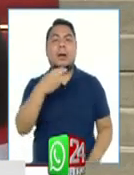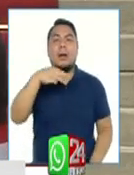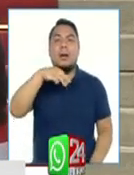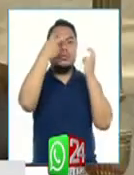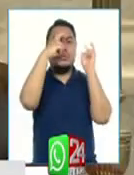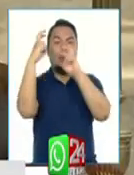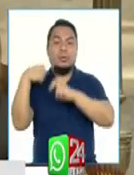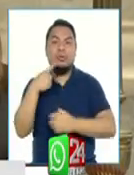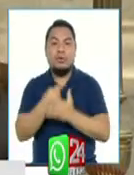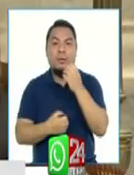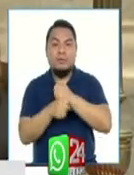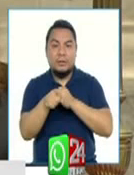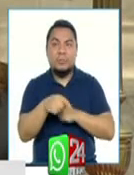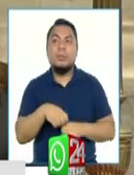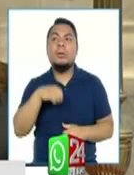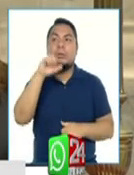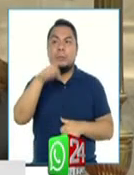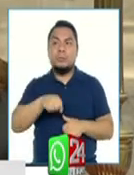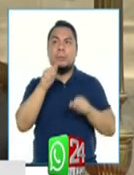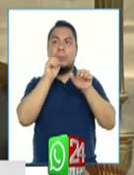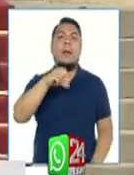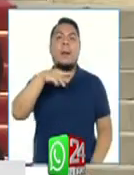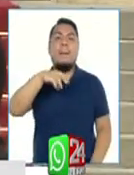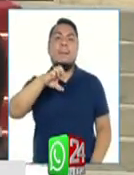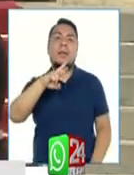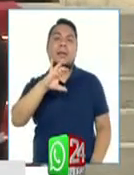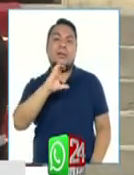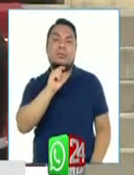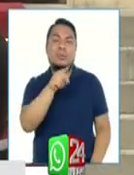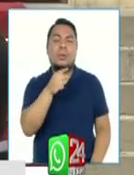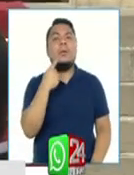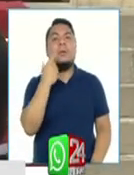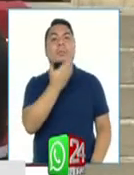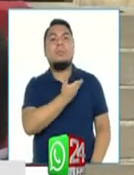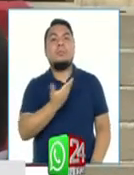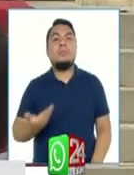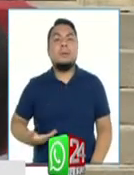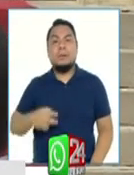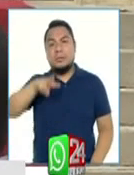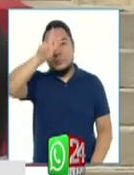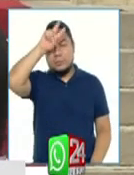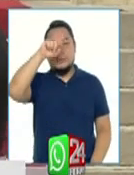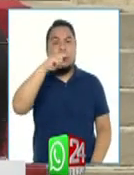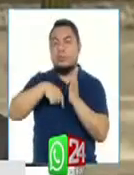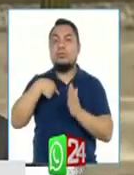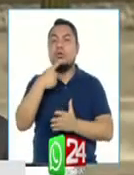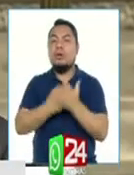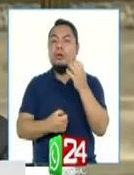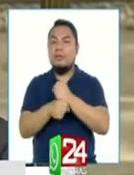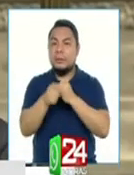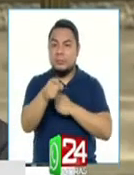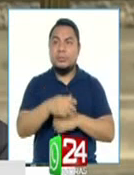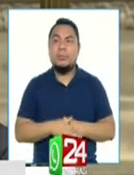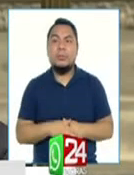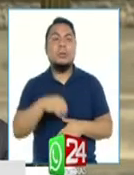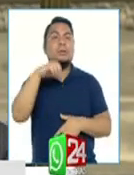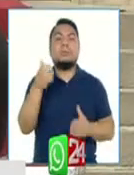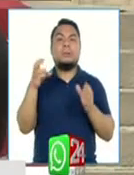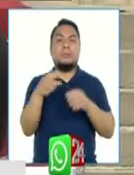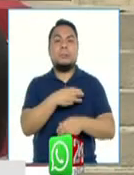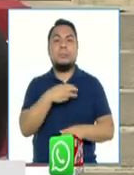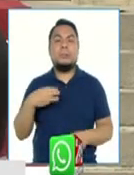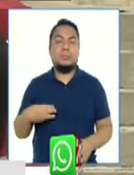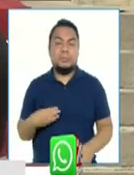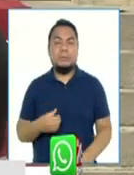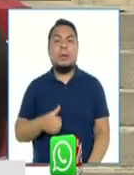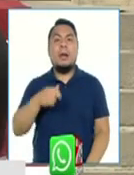Miranda, en Turismo, María Seminario, en Energía y Minas, Carlos Herrera Descalzi, quien también ejerciera ese cargo en el